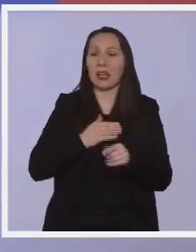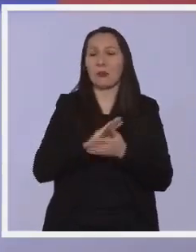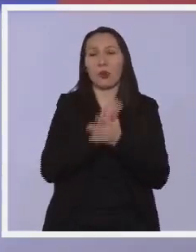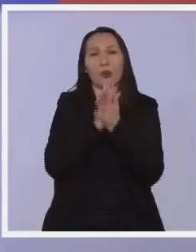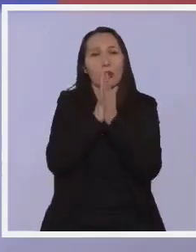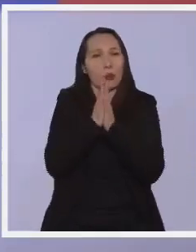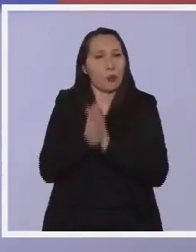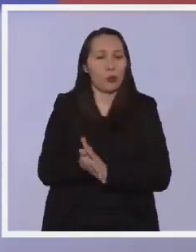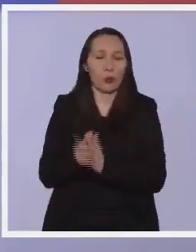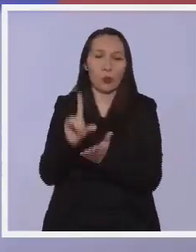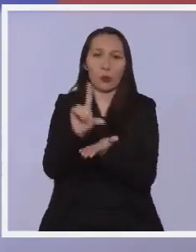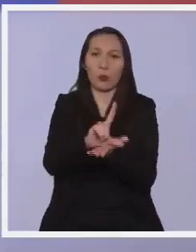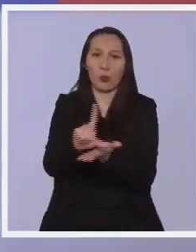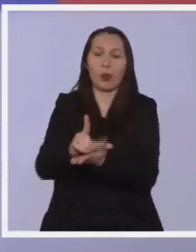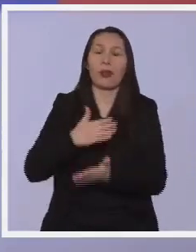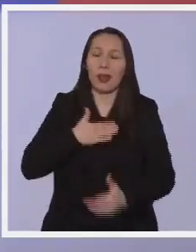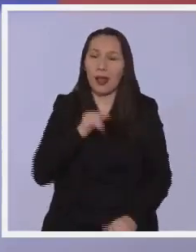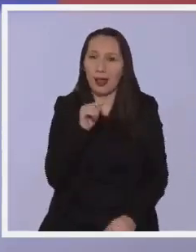todos los lugares.